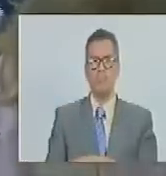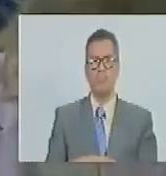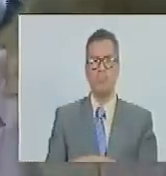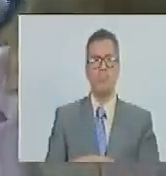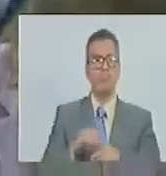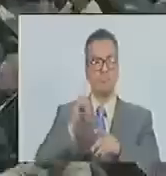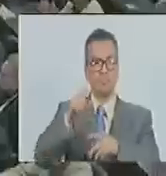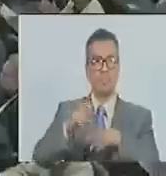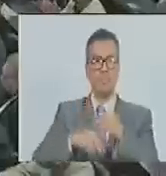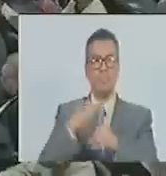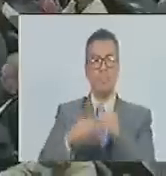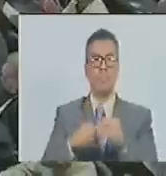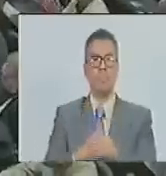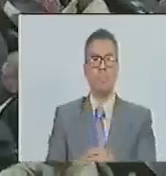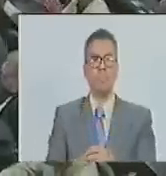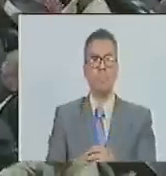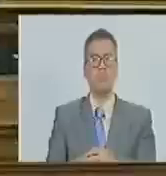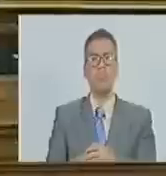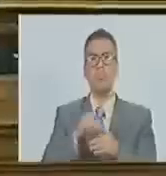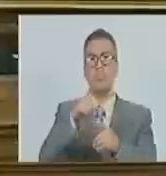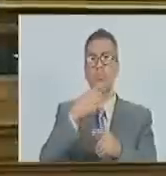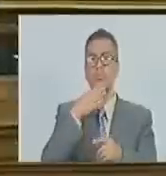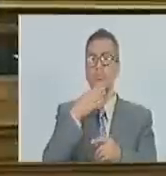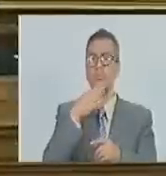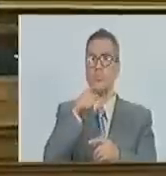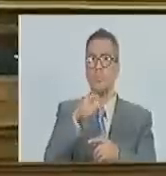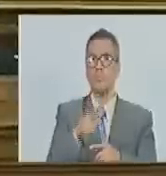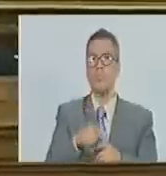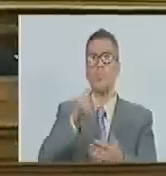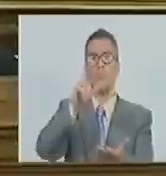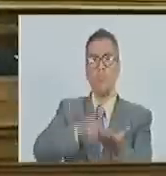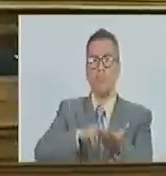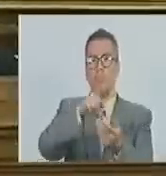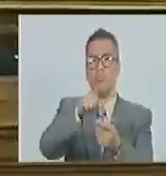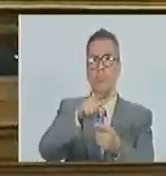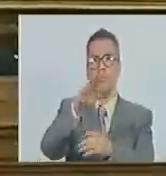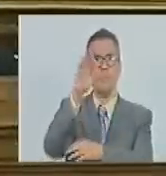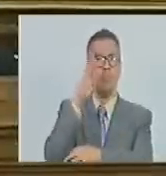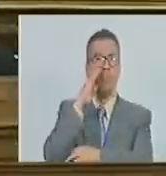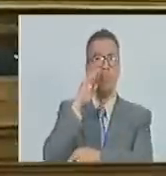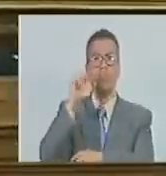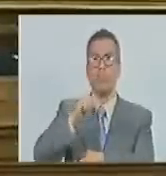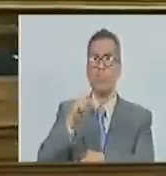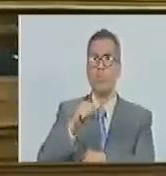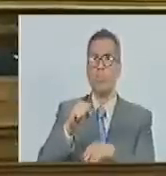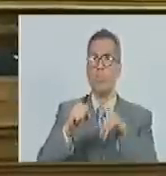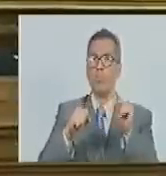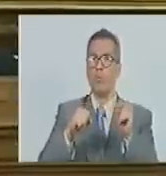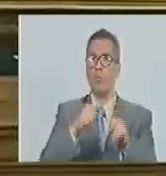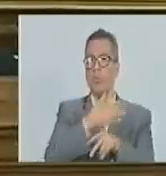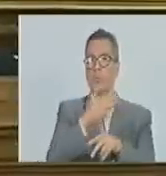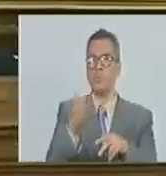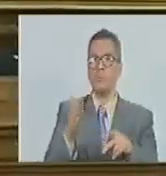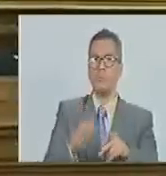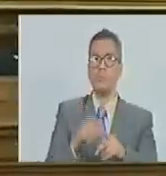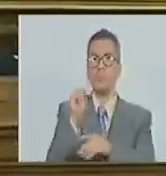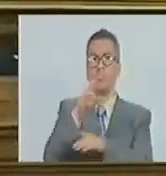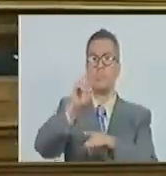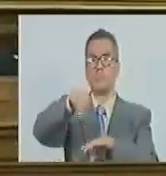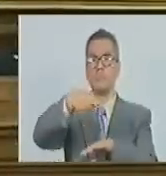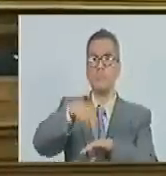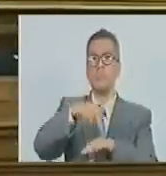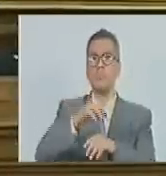En consecuencia, voy a solicitar la aprobación o no por parte de esta